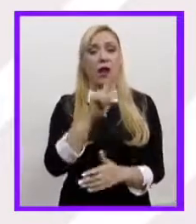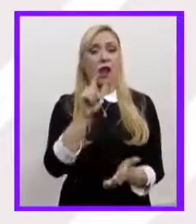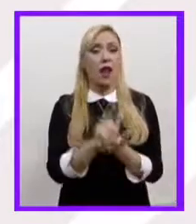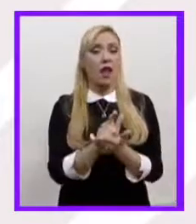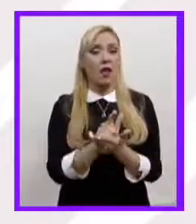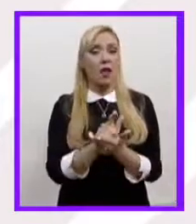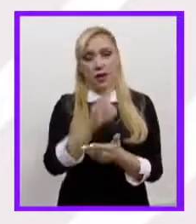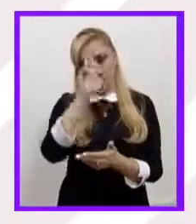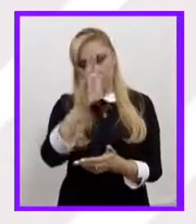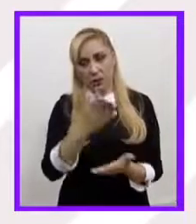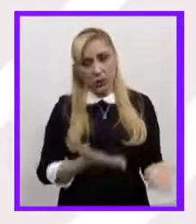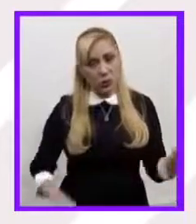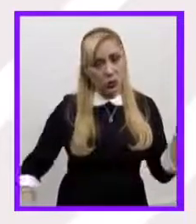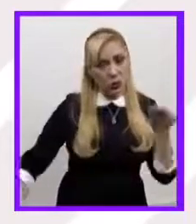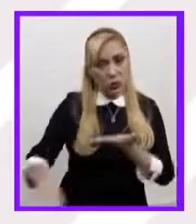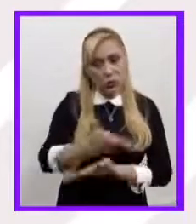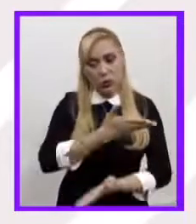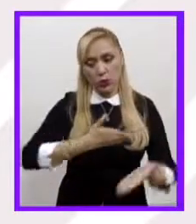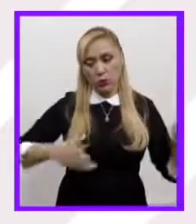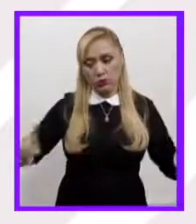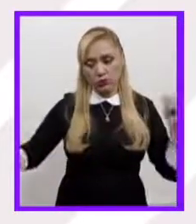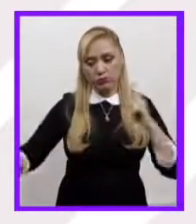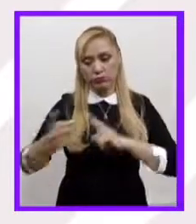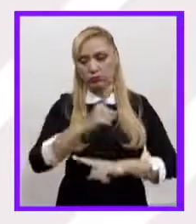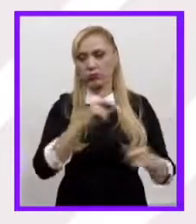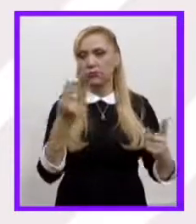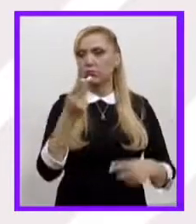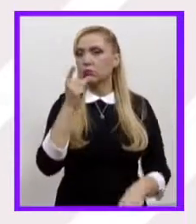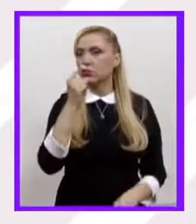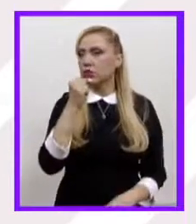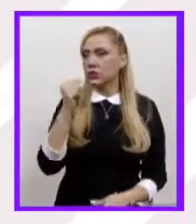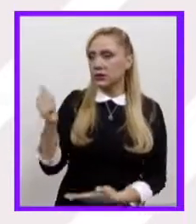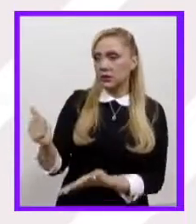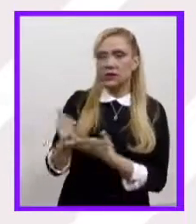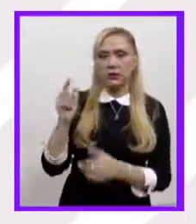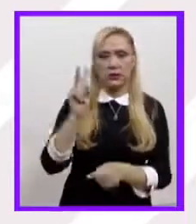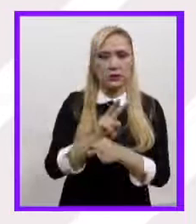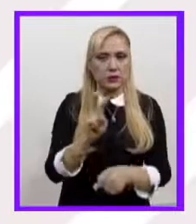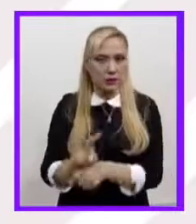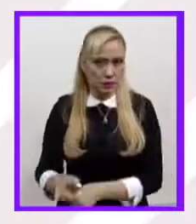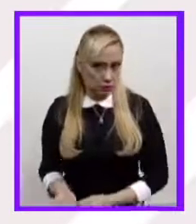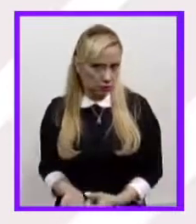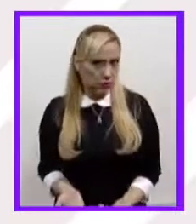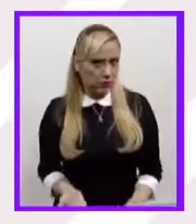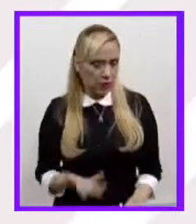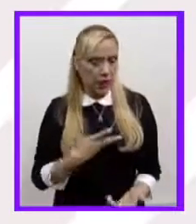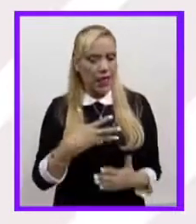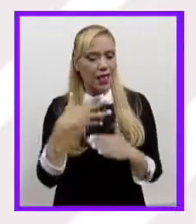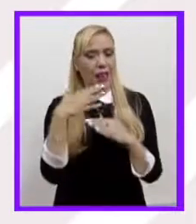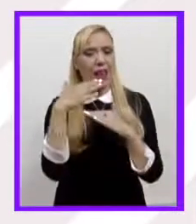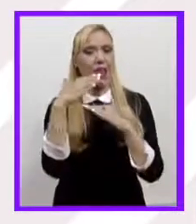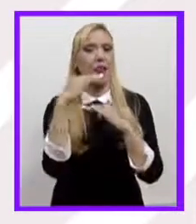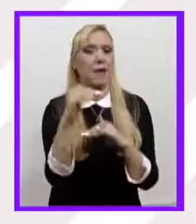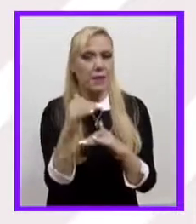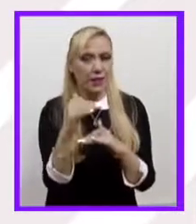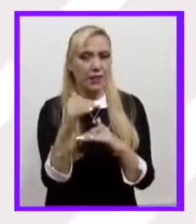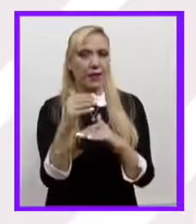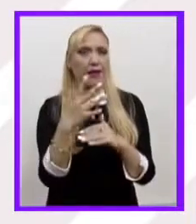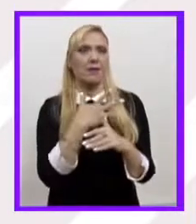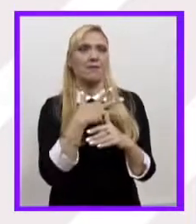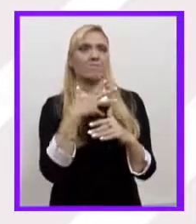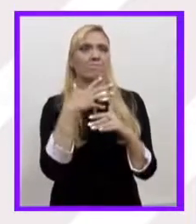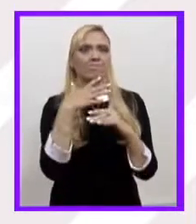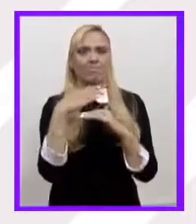cultura cívica que necesita de las policías para activar, ¿no? Tiene un límite, ¿no? Digamos, estamos